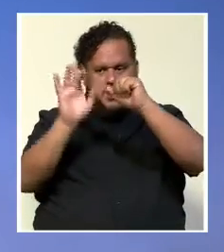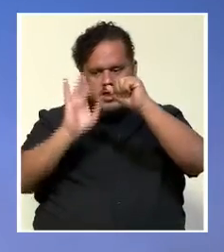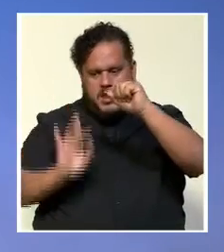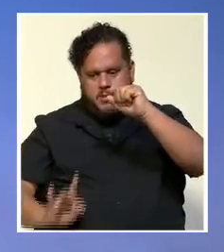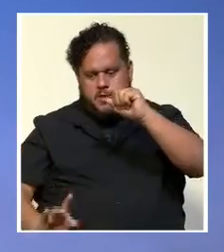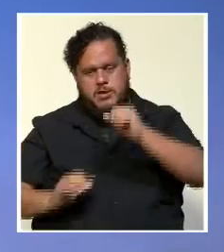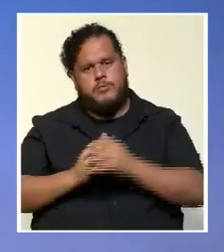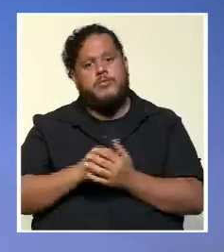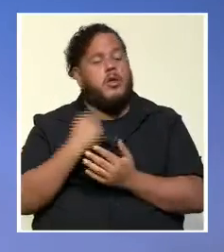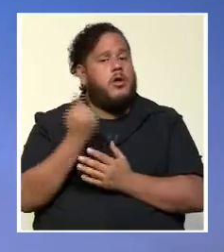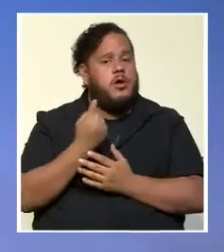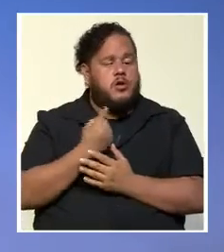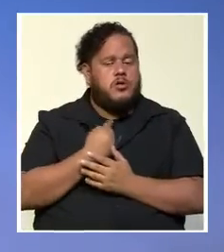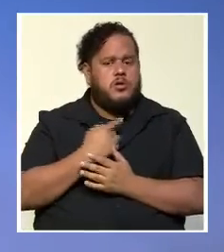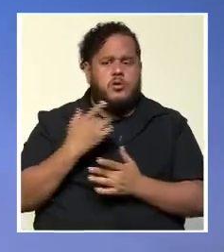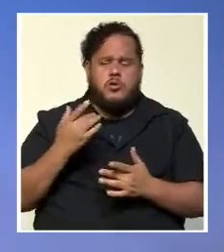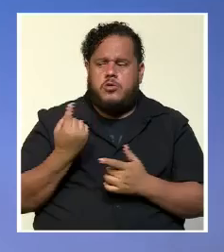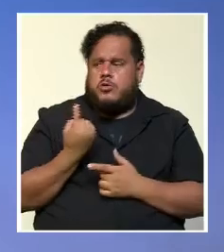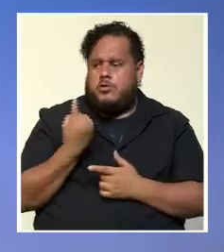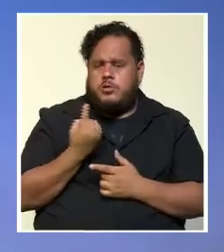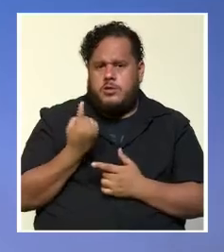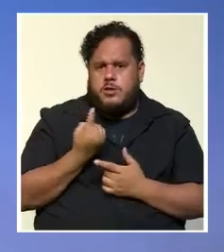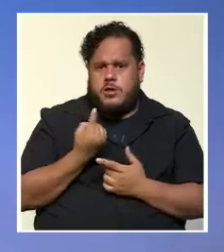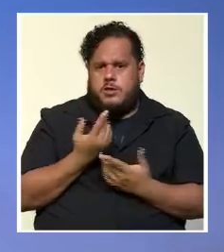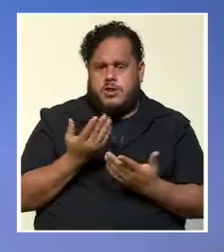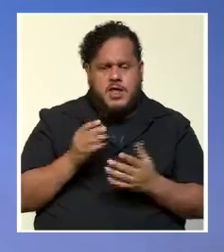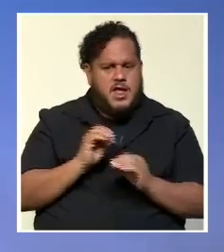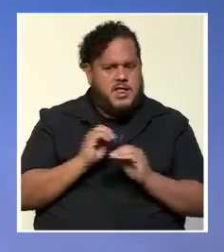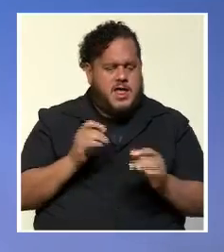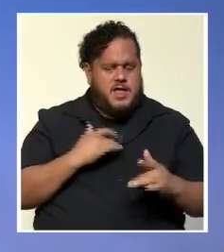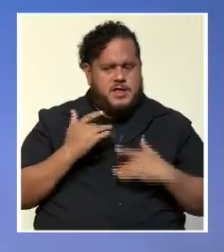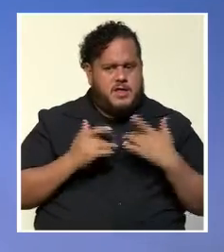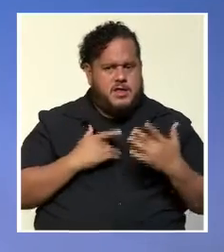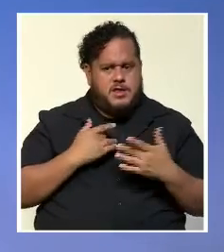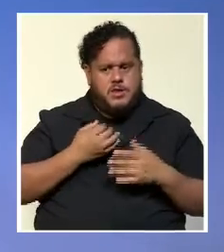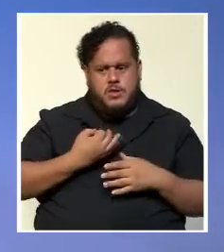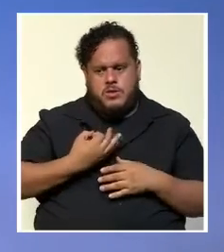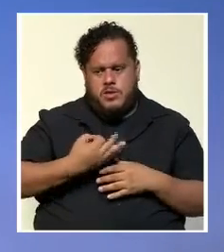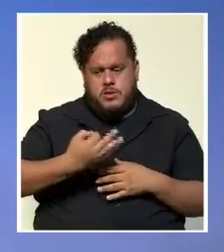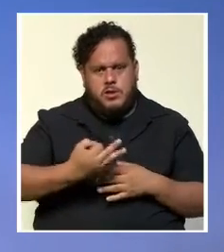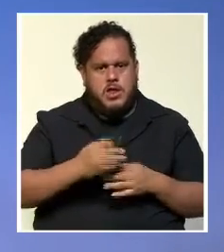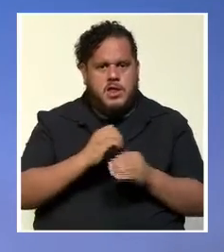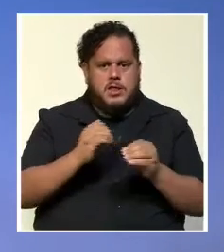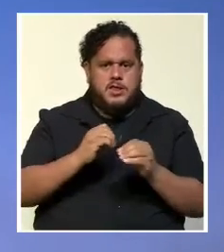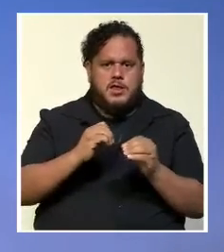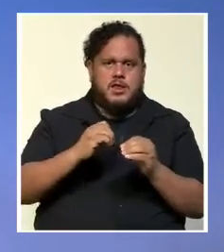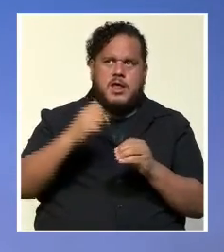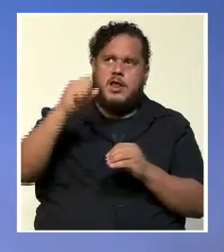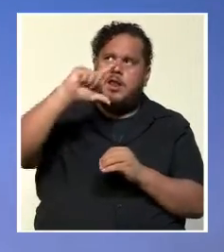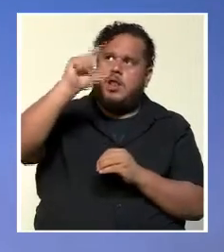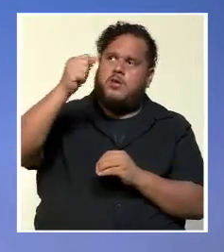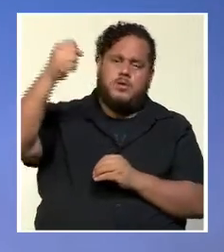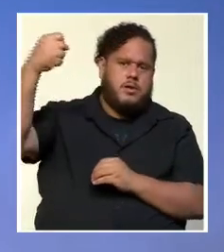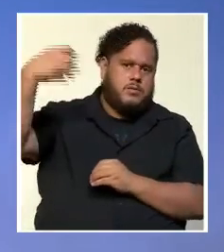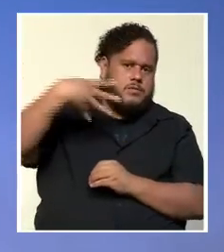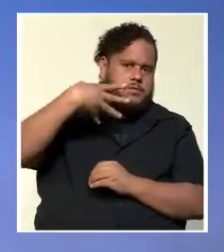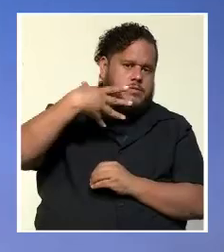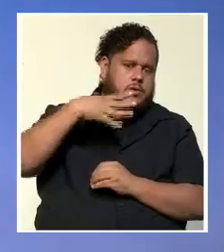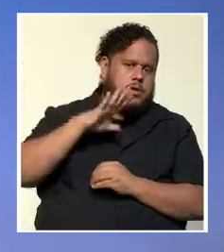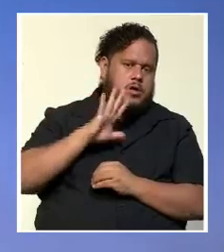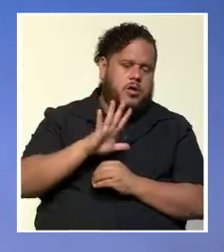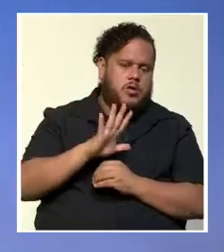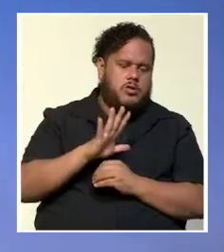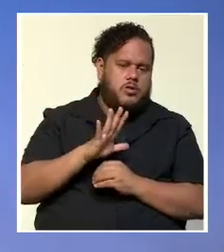los solitarios se ensimisman en el sinsentido de los días sin que los rayos lunares alteren sus